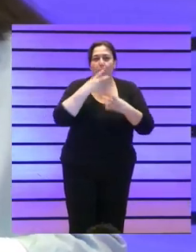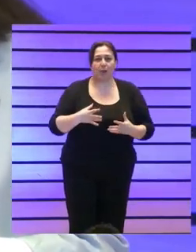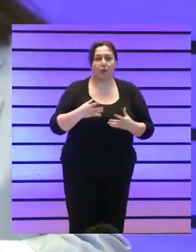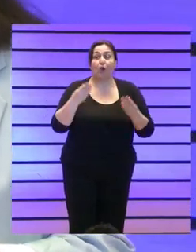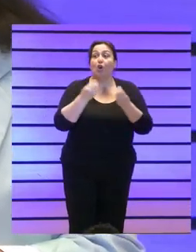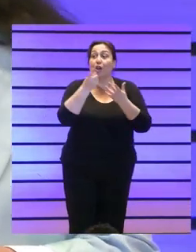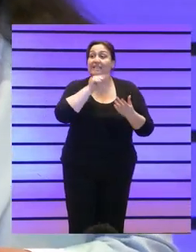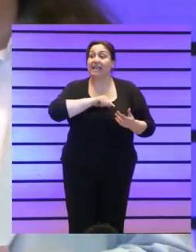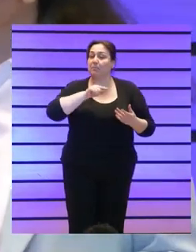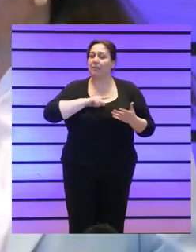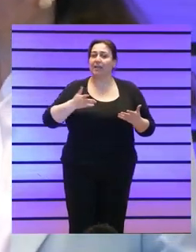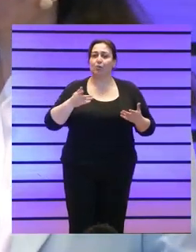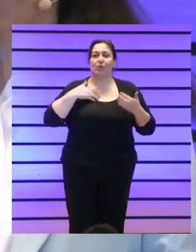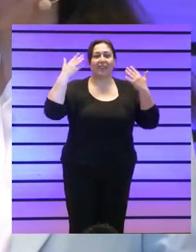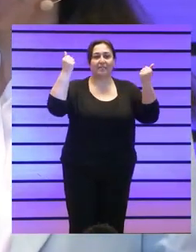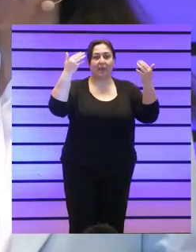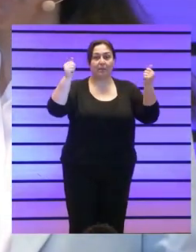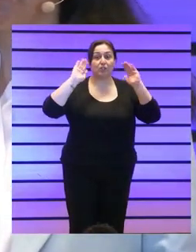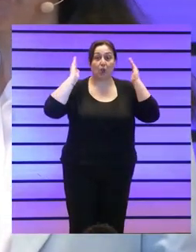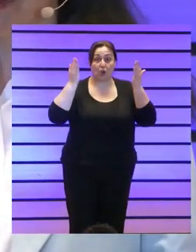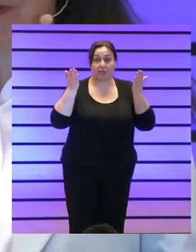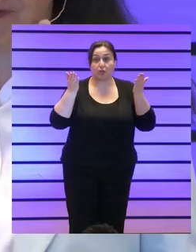espíritu despedimos el Congreso.